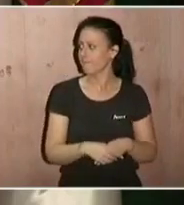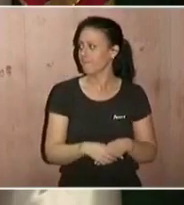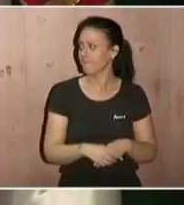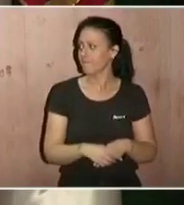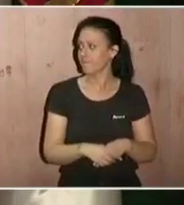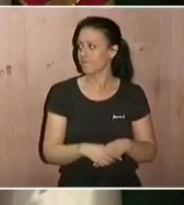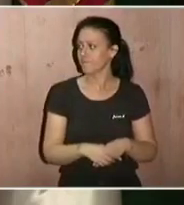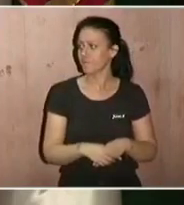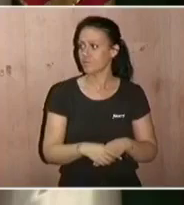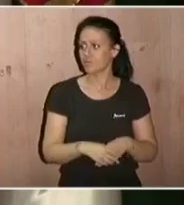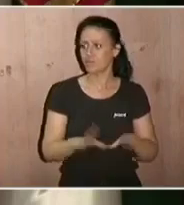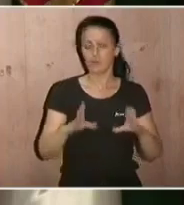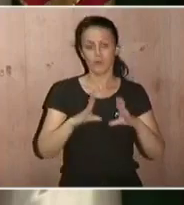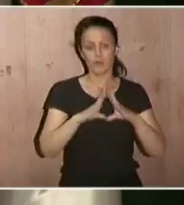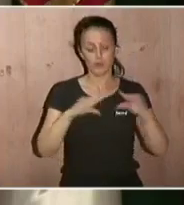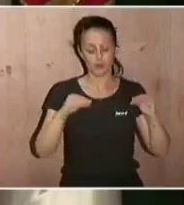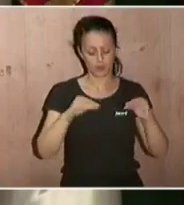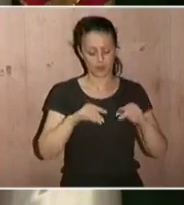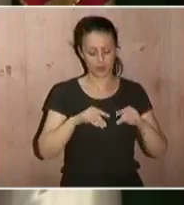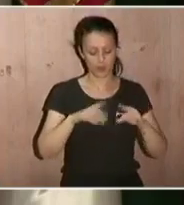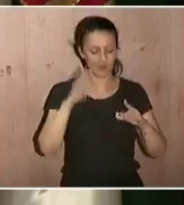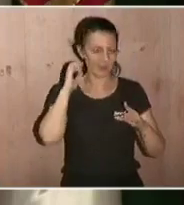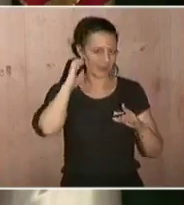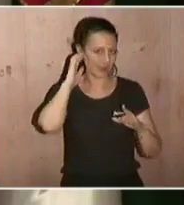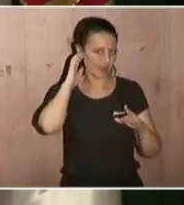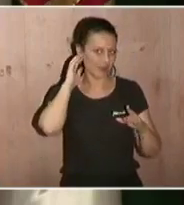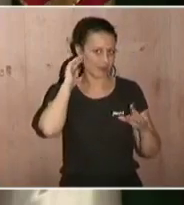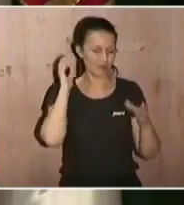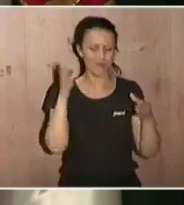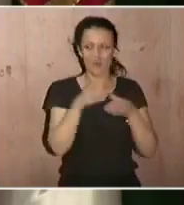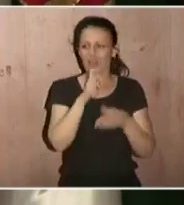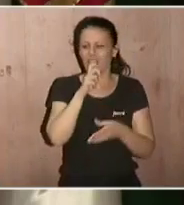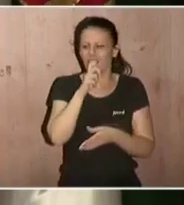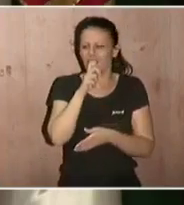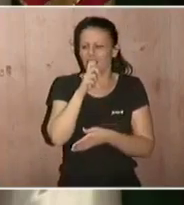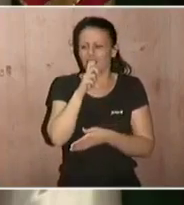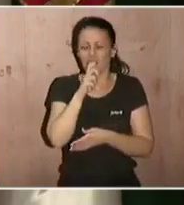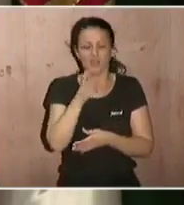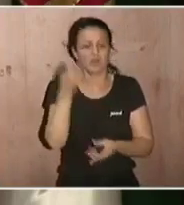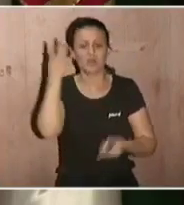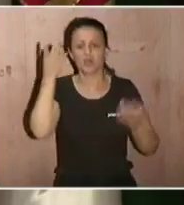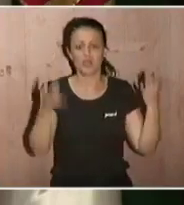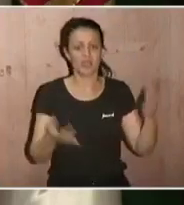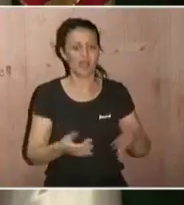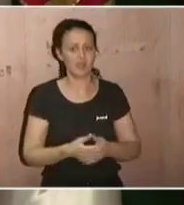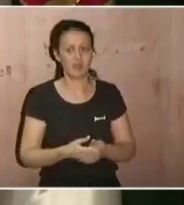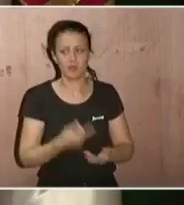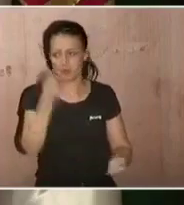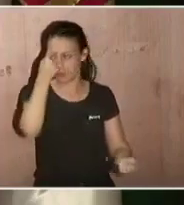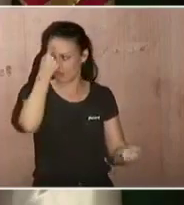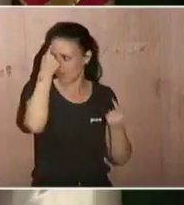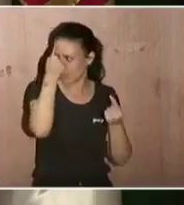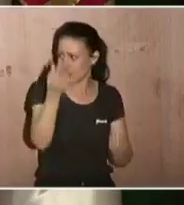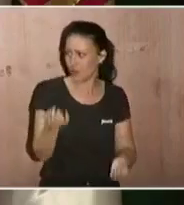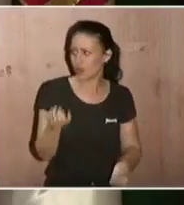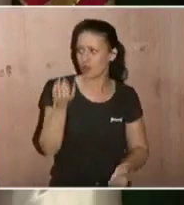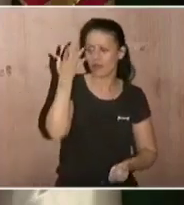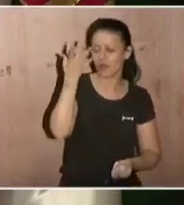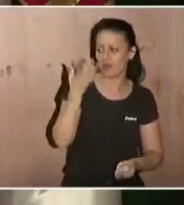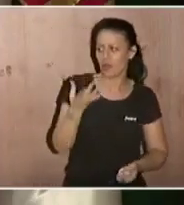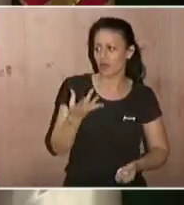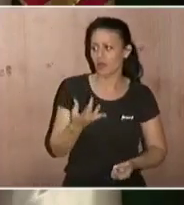tan estrecho que propicia celos por tonterías, por criterios, por ideas y a veces por